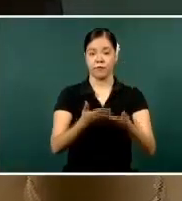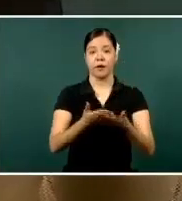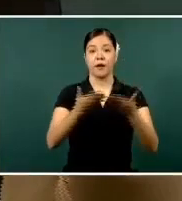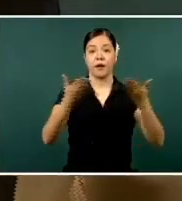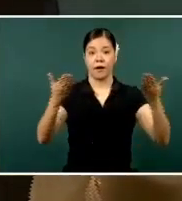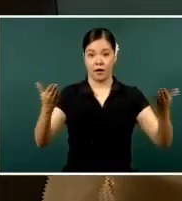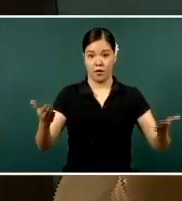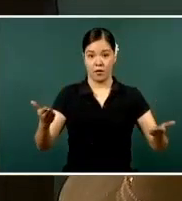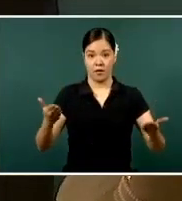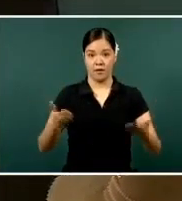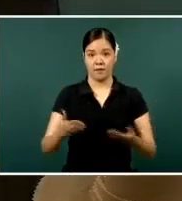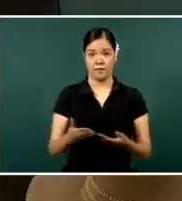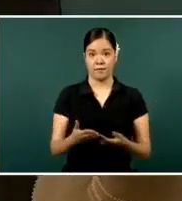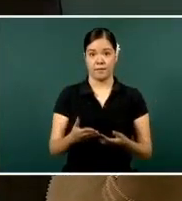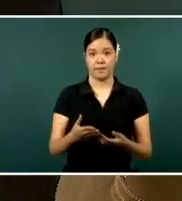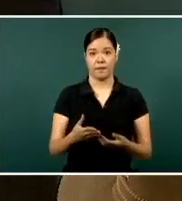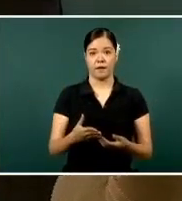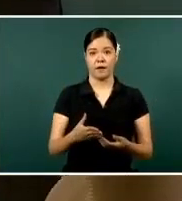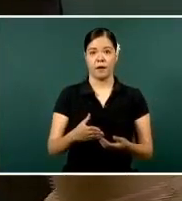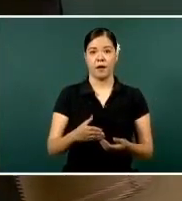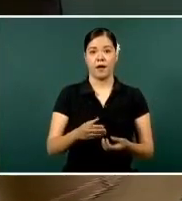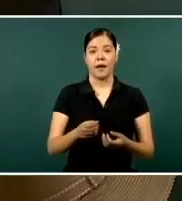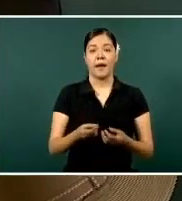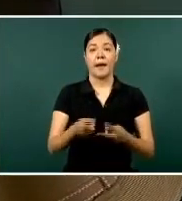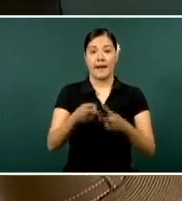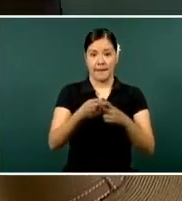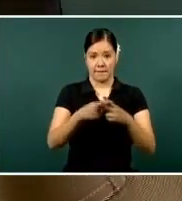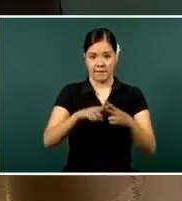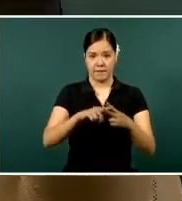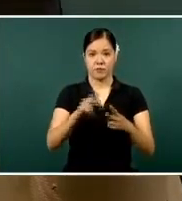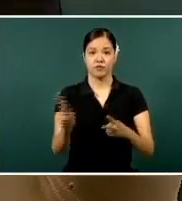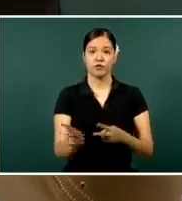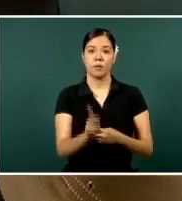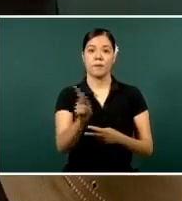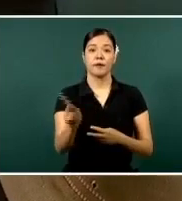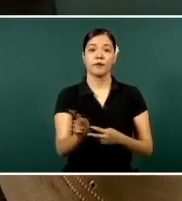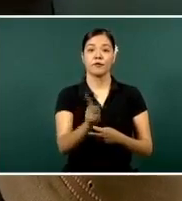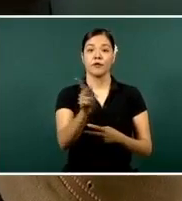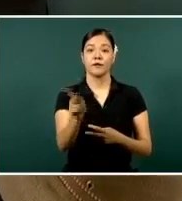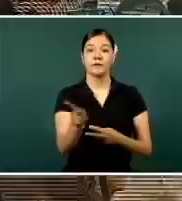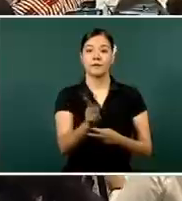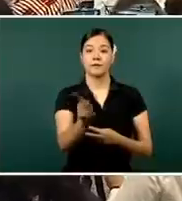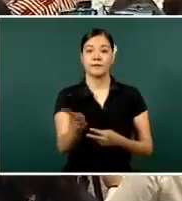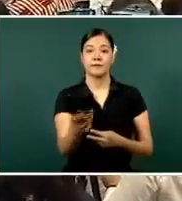abrir para preguntas y respuestas.